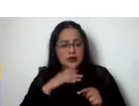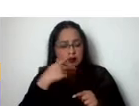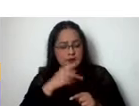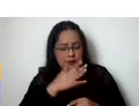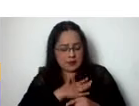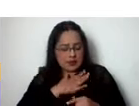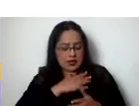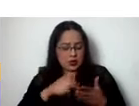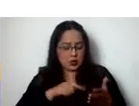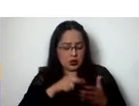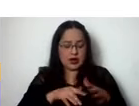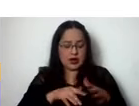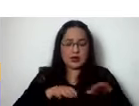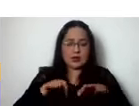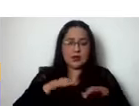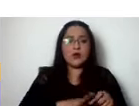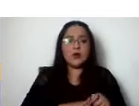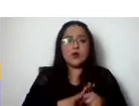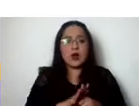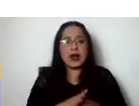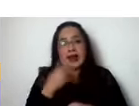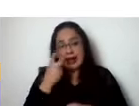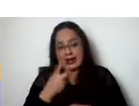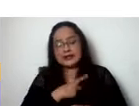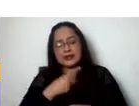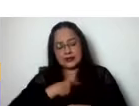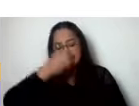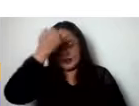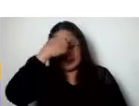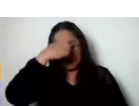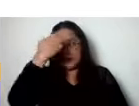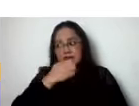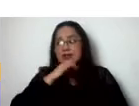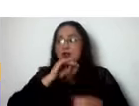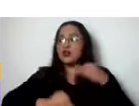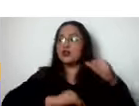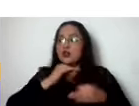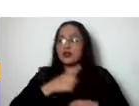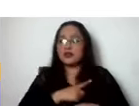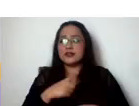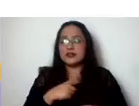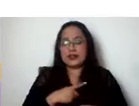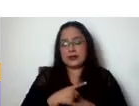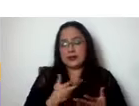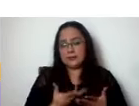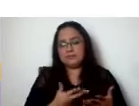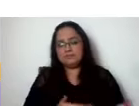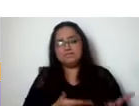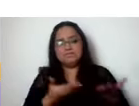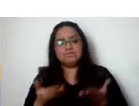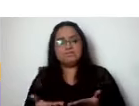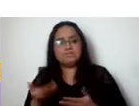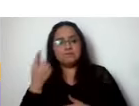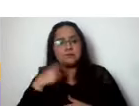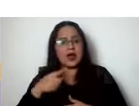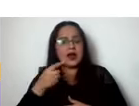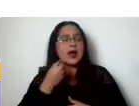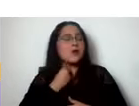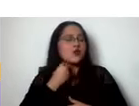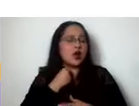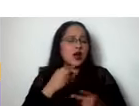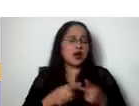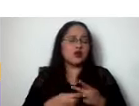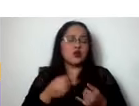estoy enunciando. Y creo que eso es algo que podemos llevar a todos los ámbitos. No sé cómo sería para los abogados,